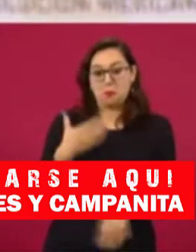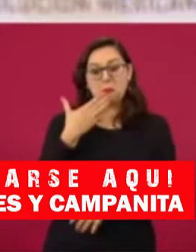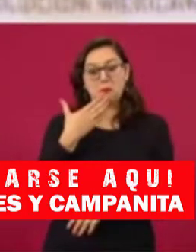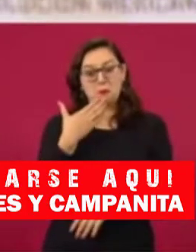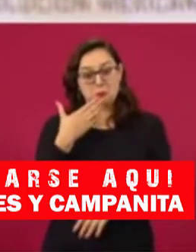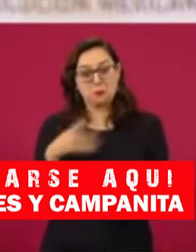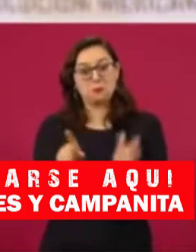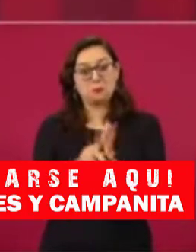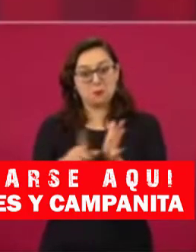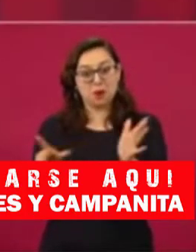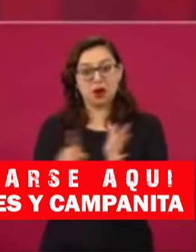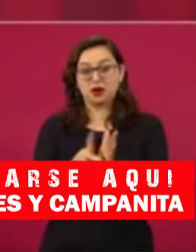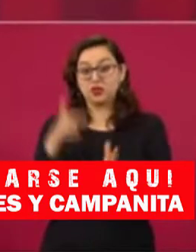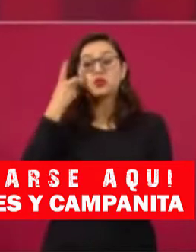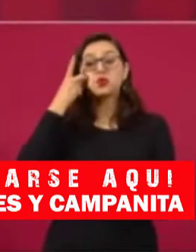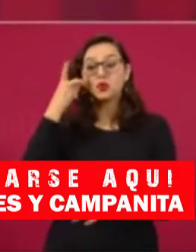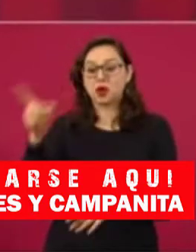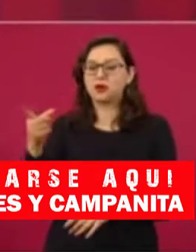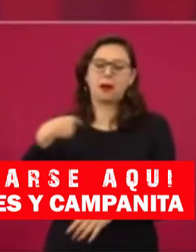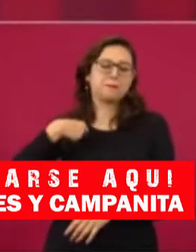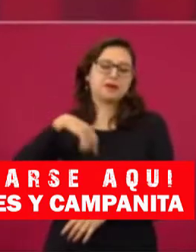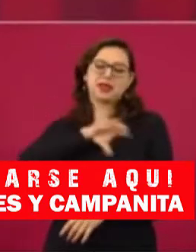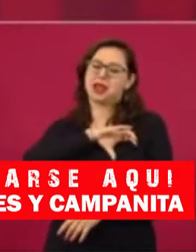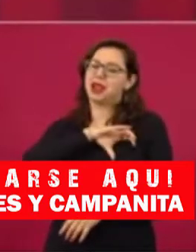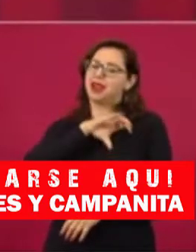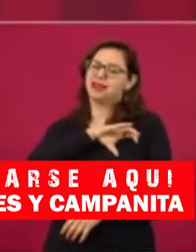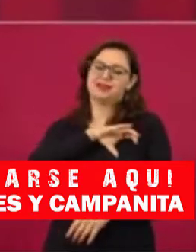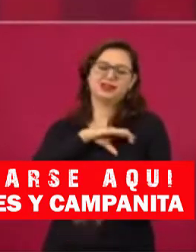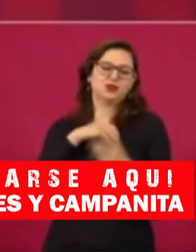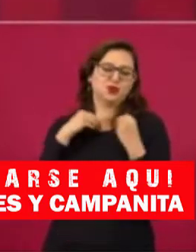Del periódico y los dueños y Pascal,